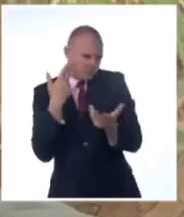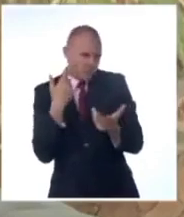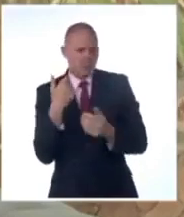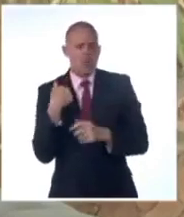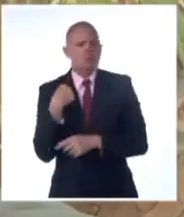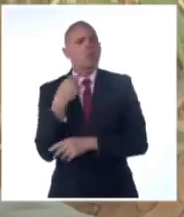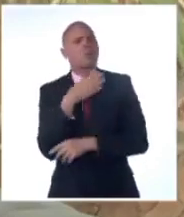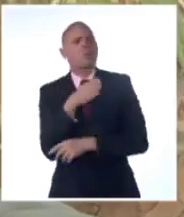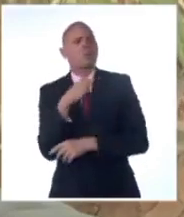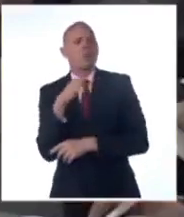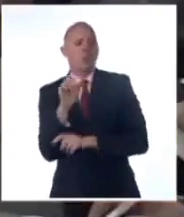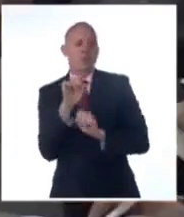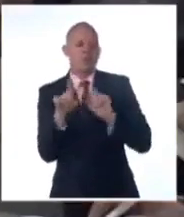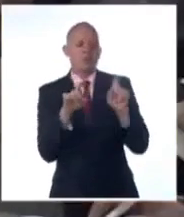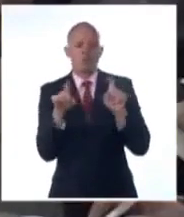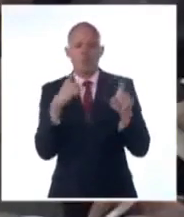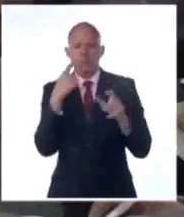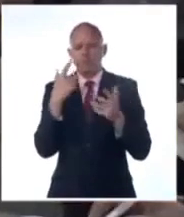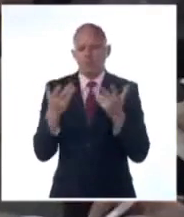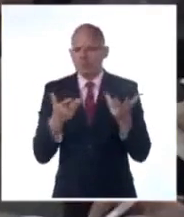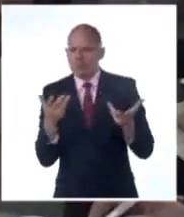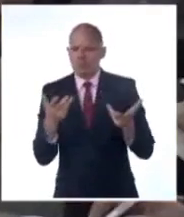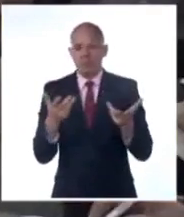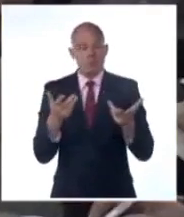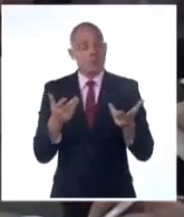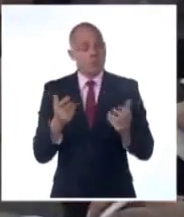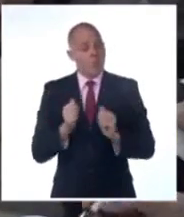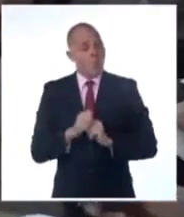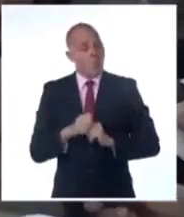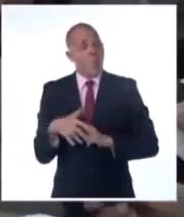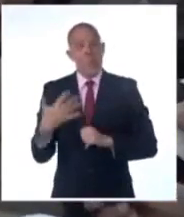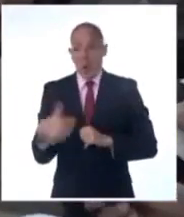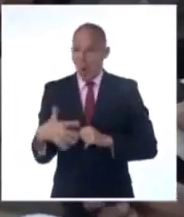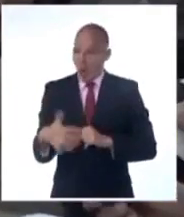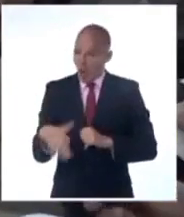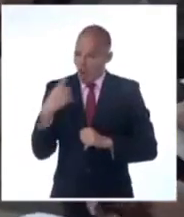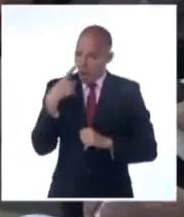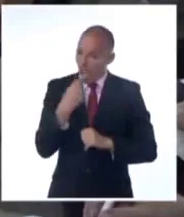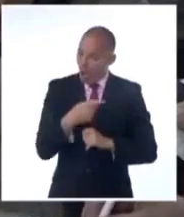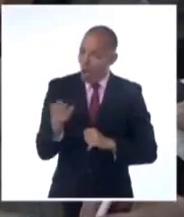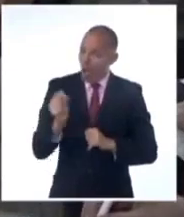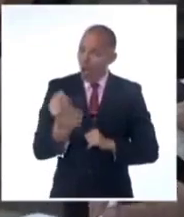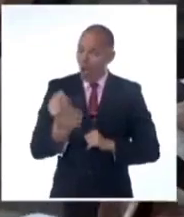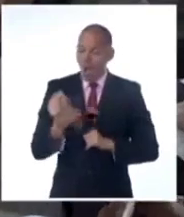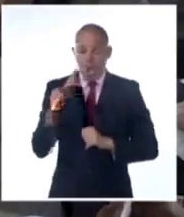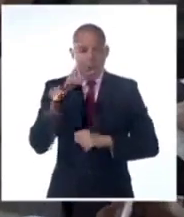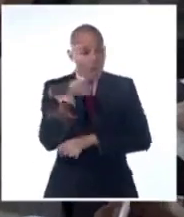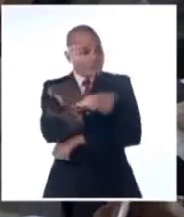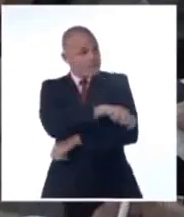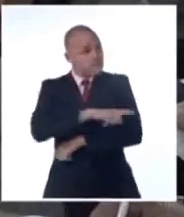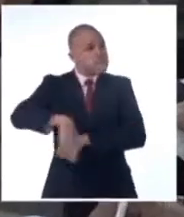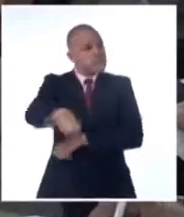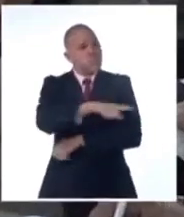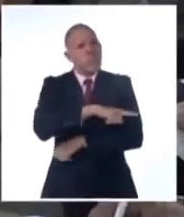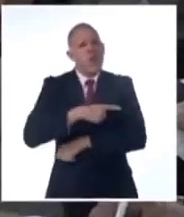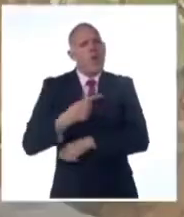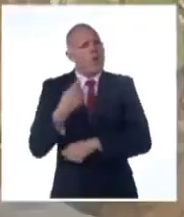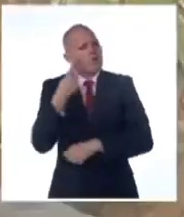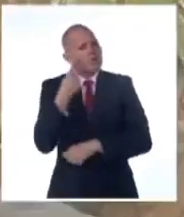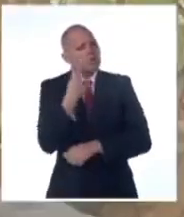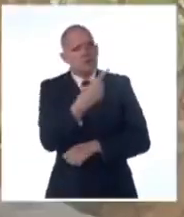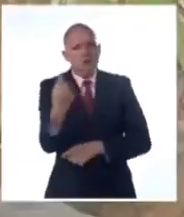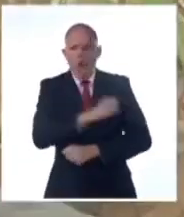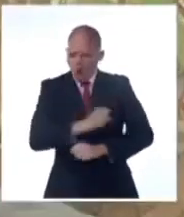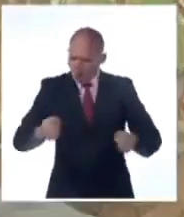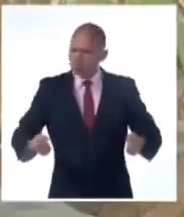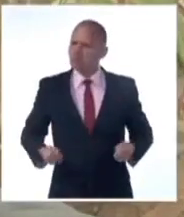debo decirle que me siento muy impresionada por la resiliencia y resistencia que estos cubanos muestran.